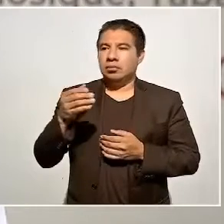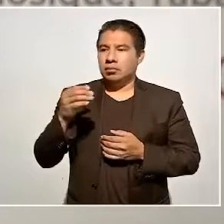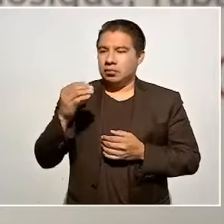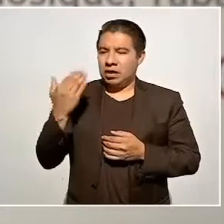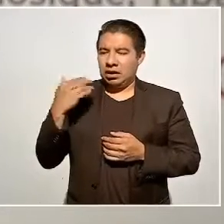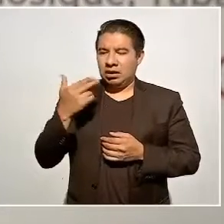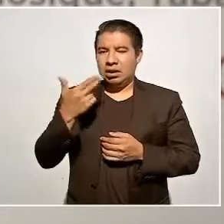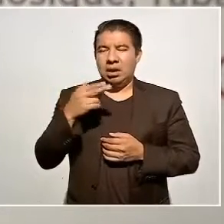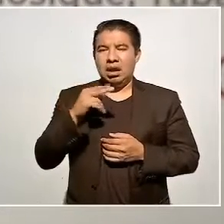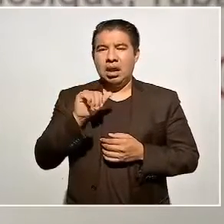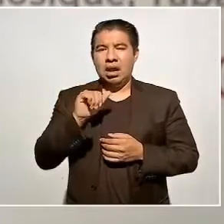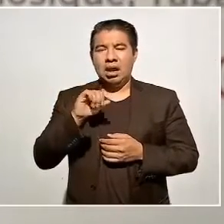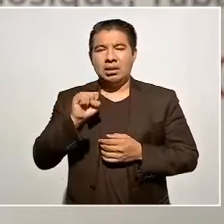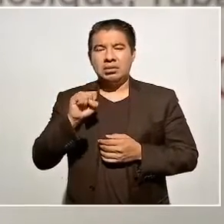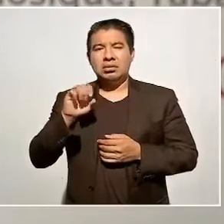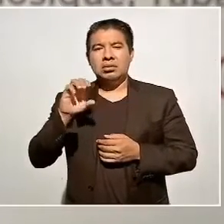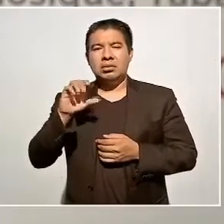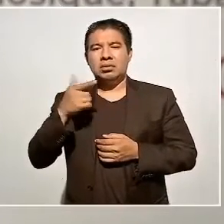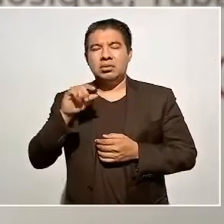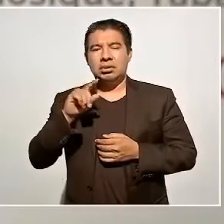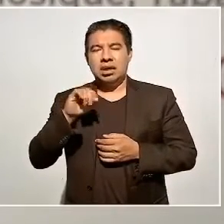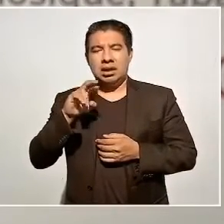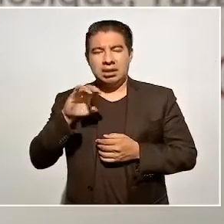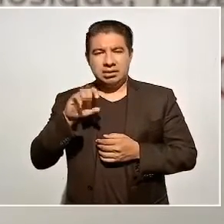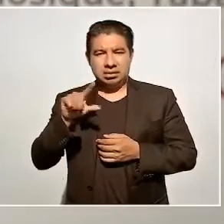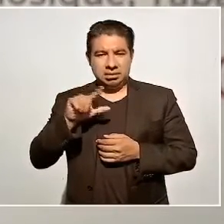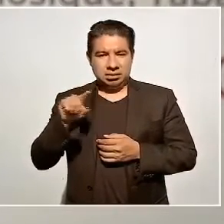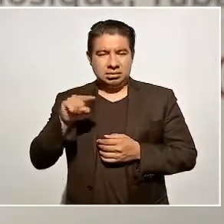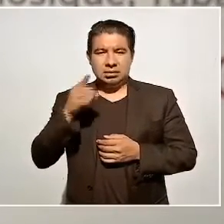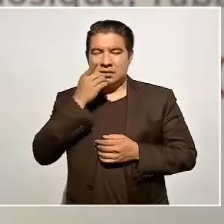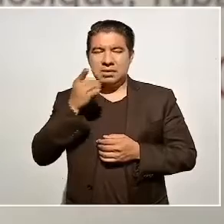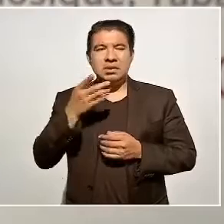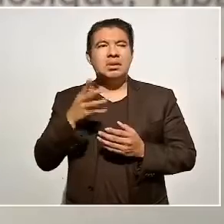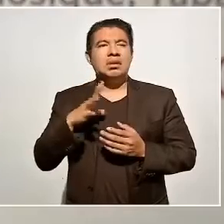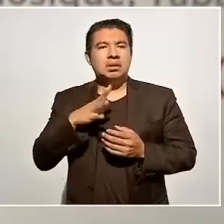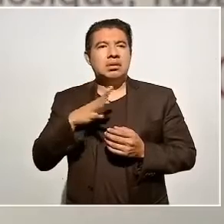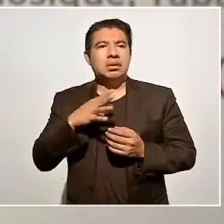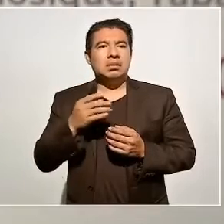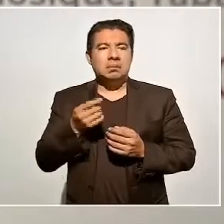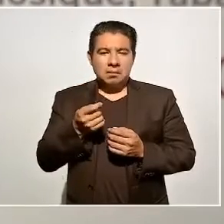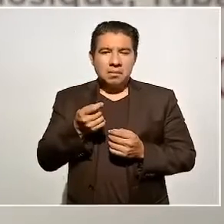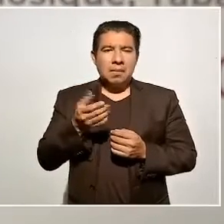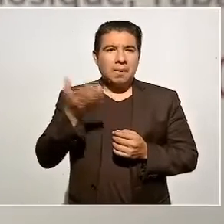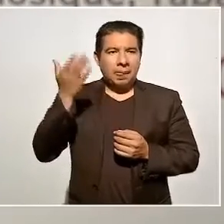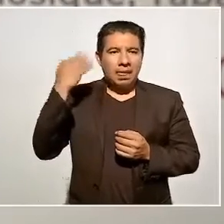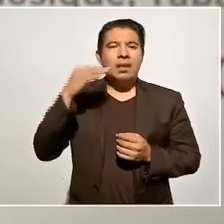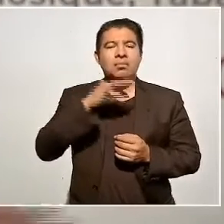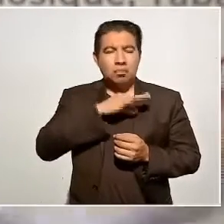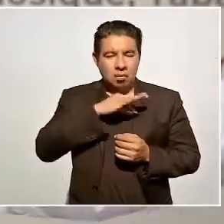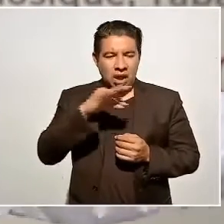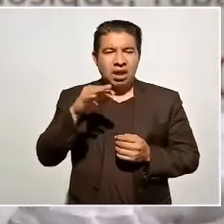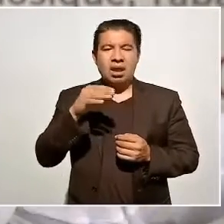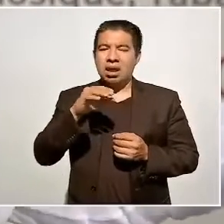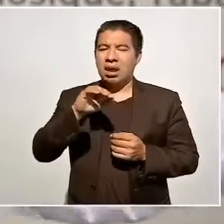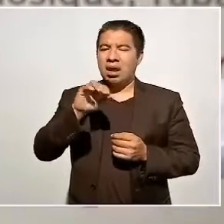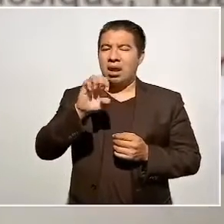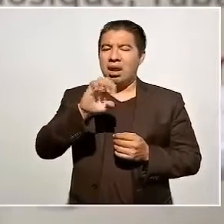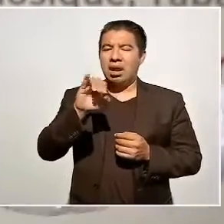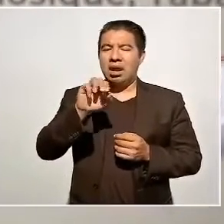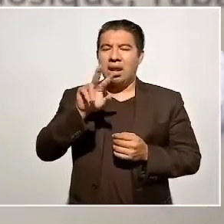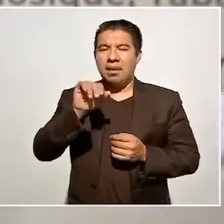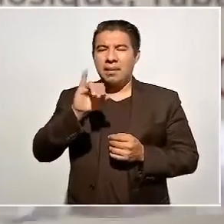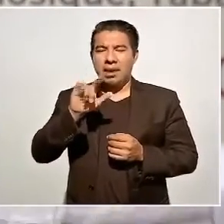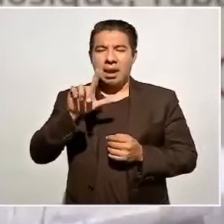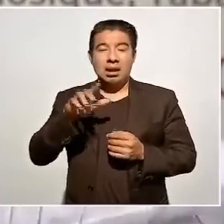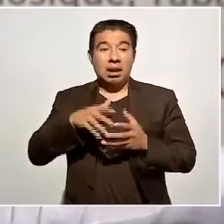Juan González se podía hacer ejes viales así,